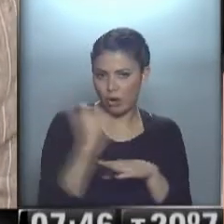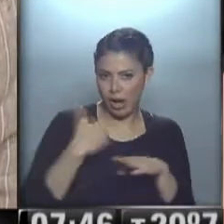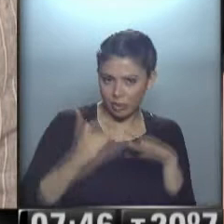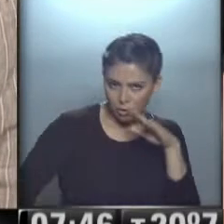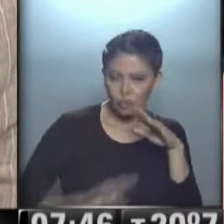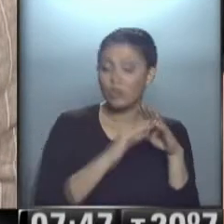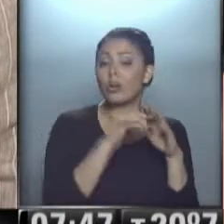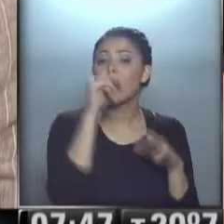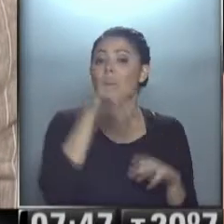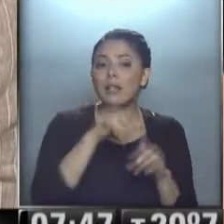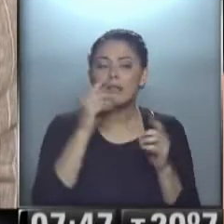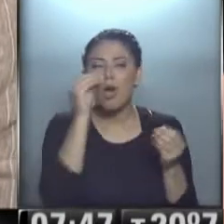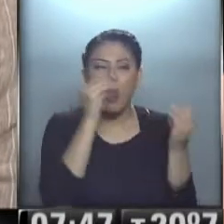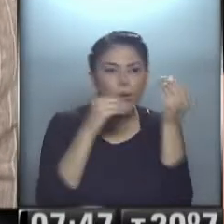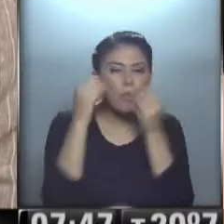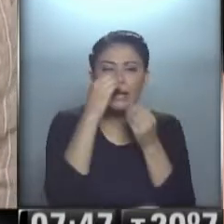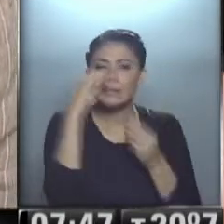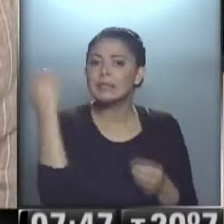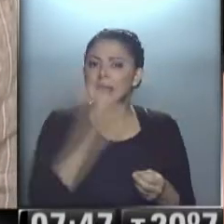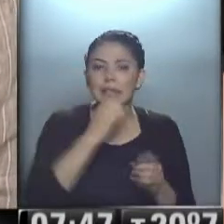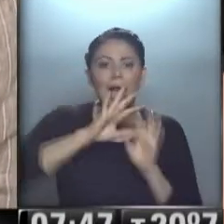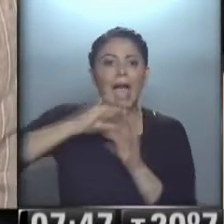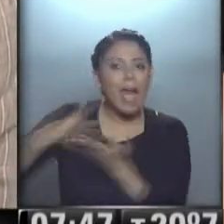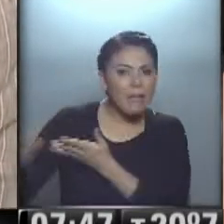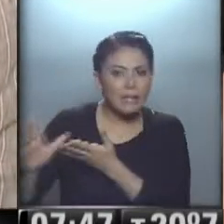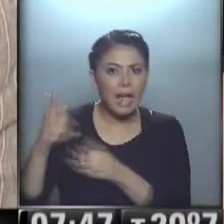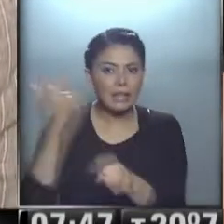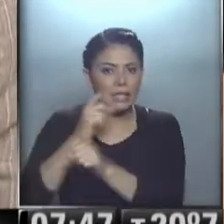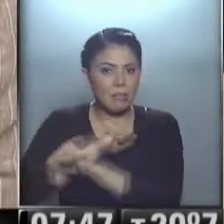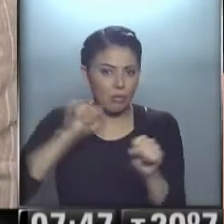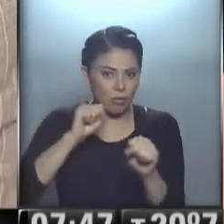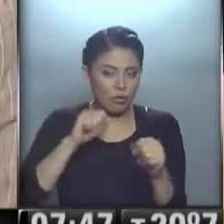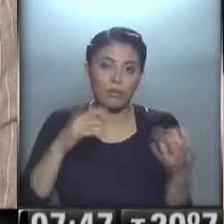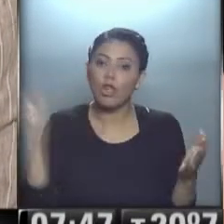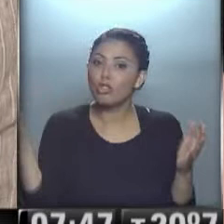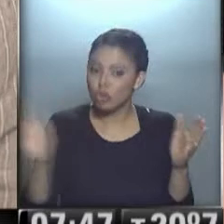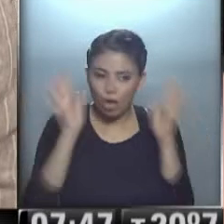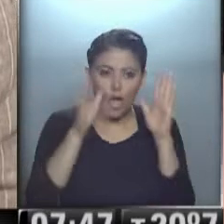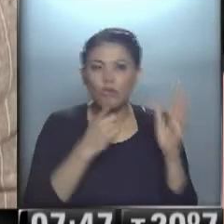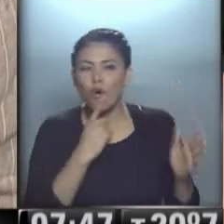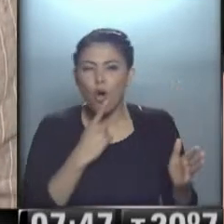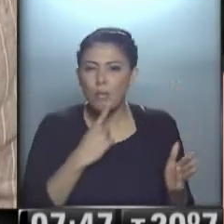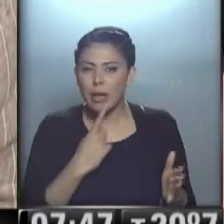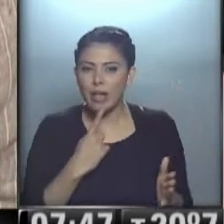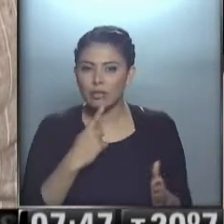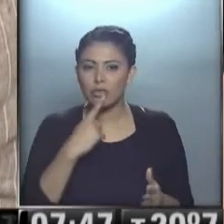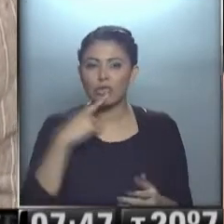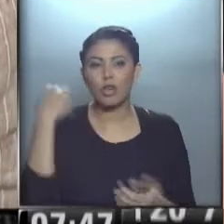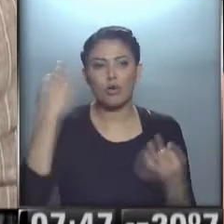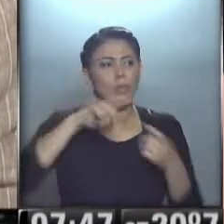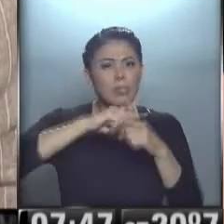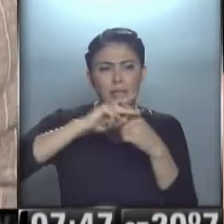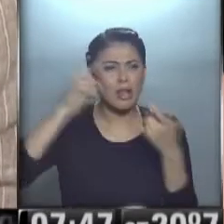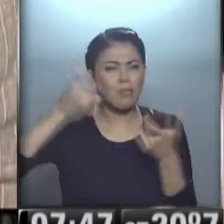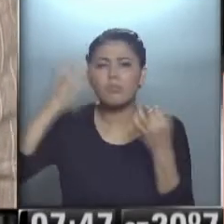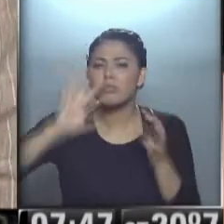Bando Villamil, que está preocupado y tratando de impedir que haya un tercer atentado. Pero todo esto en clave de suspenso con una gran factura técnica